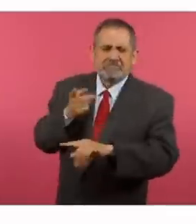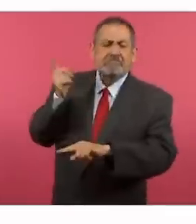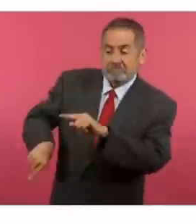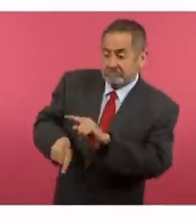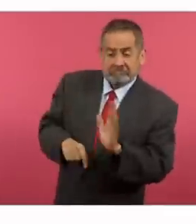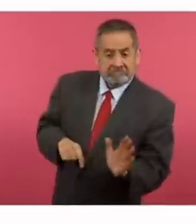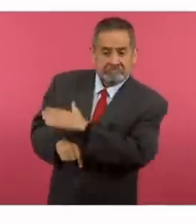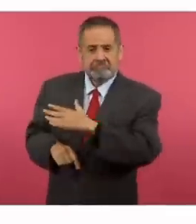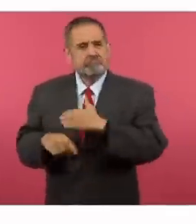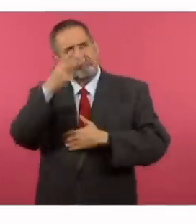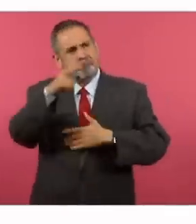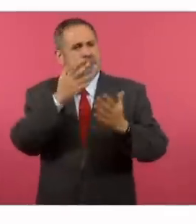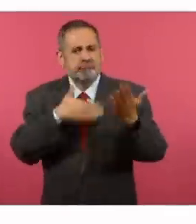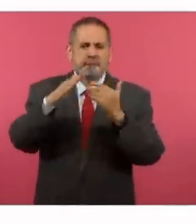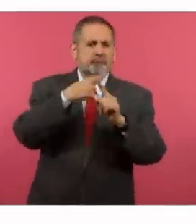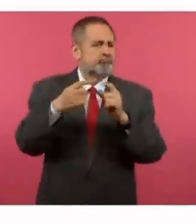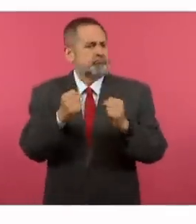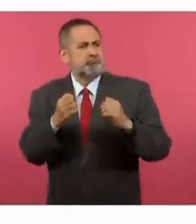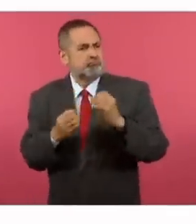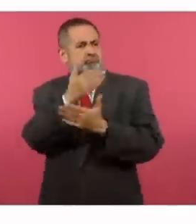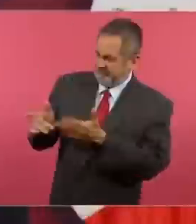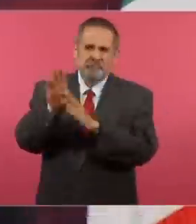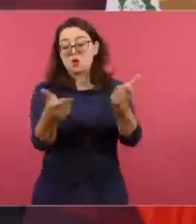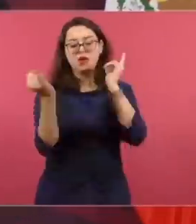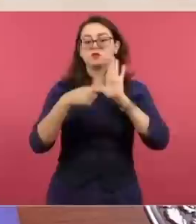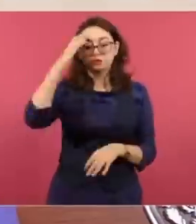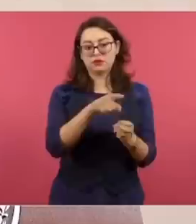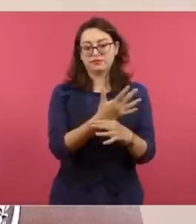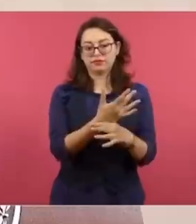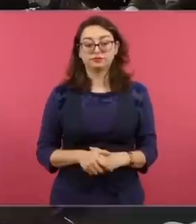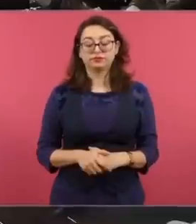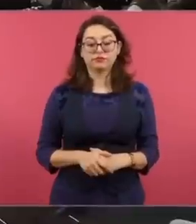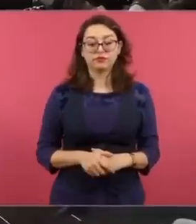sería un país de desarrollo medio y potencia emergente